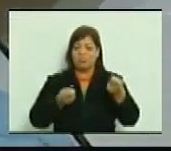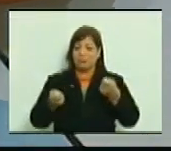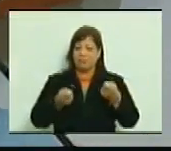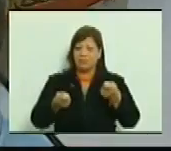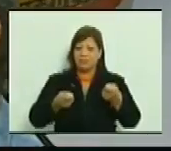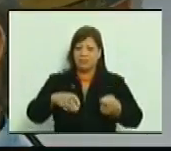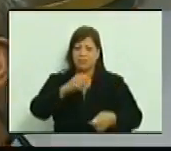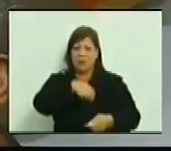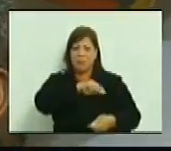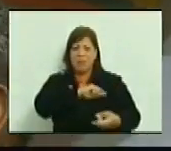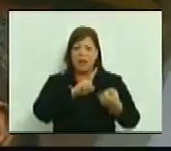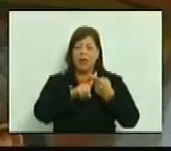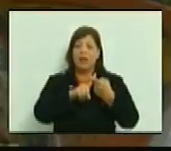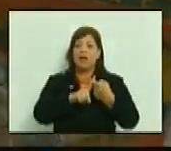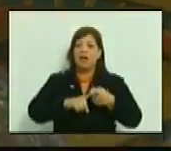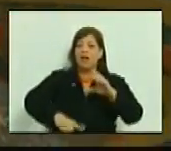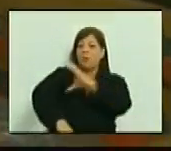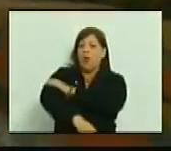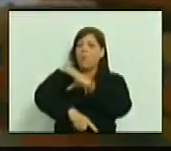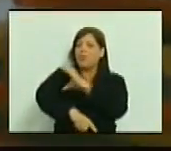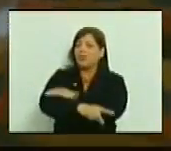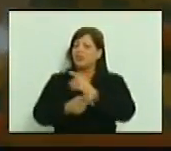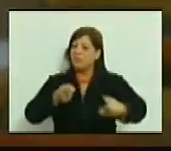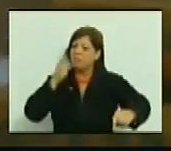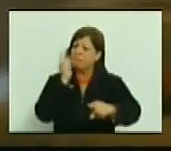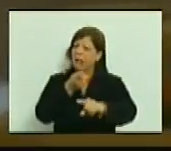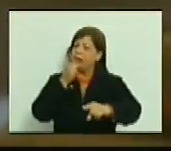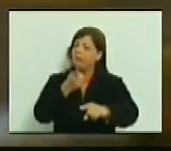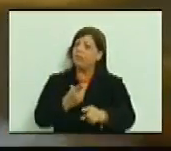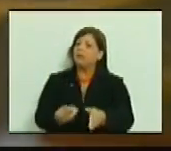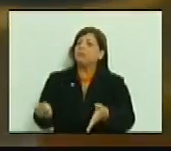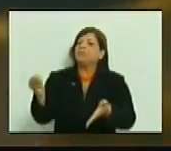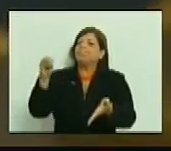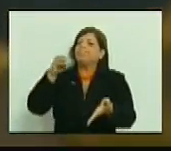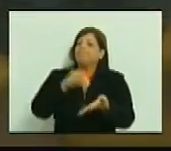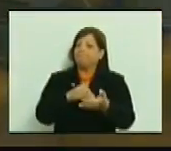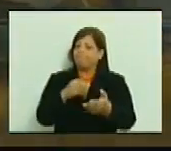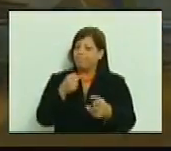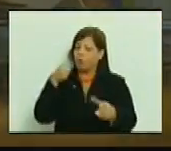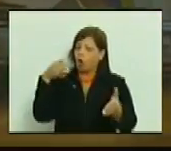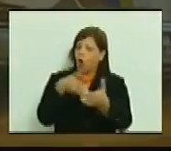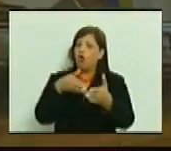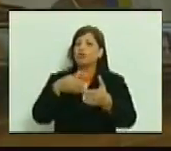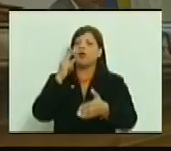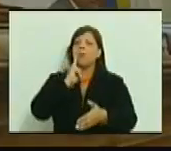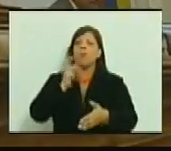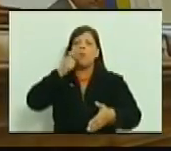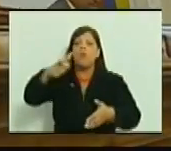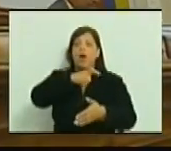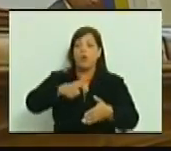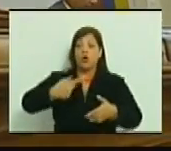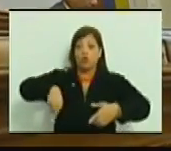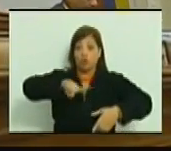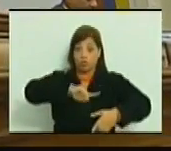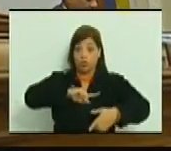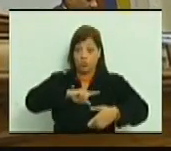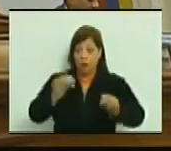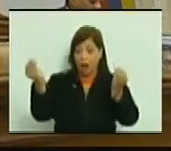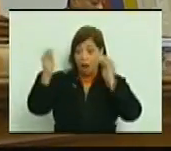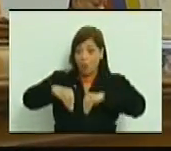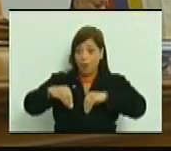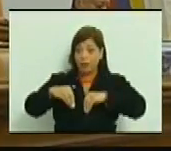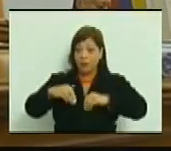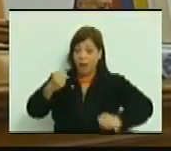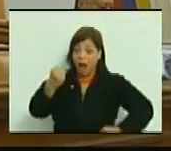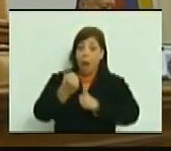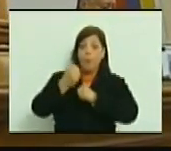derecha cartelizada, empeñada en agredir al pueblo de Bolívar. Así que cuando nosotros estamos